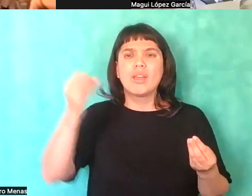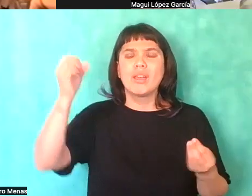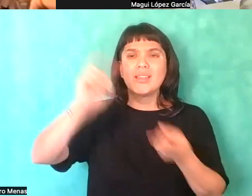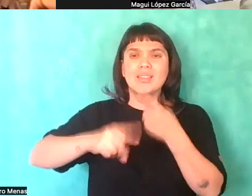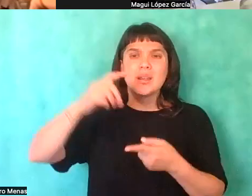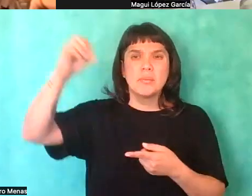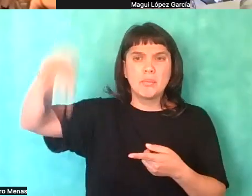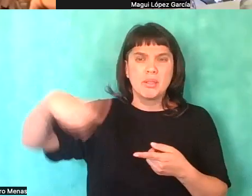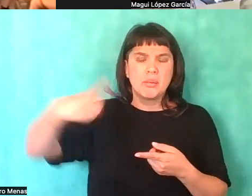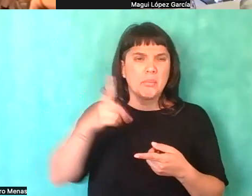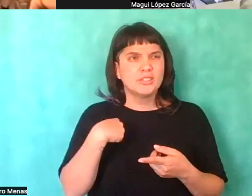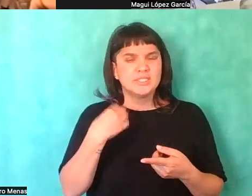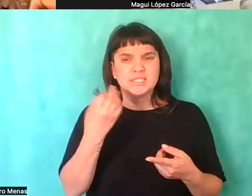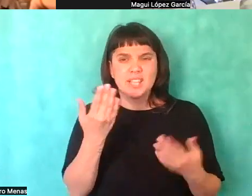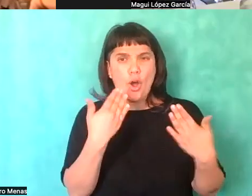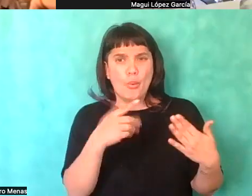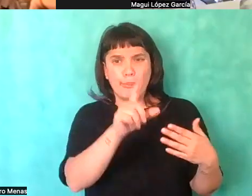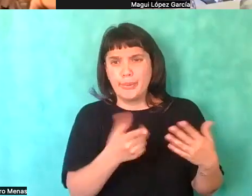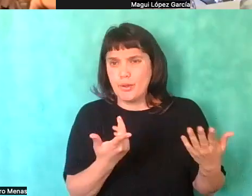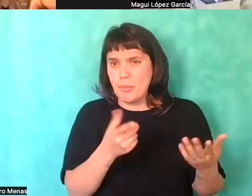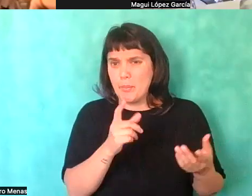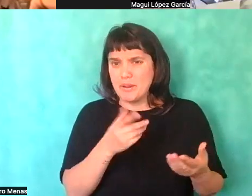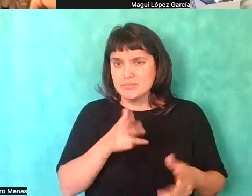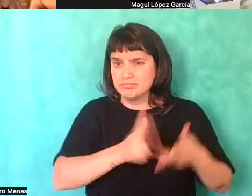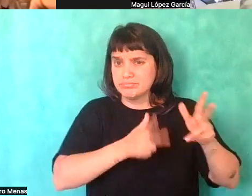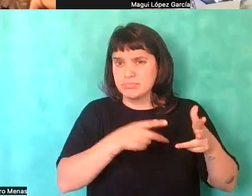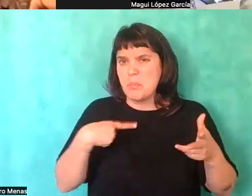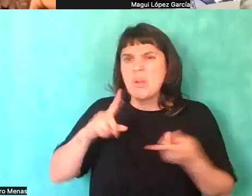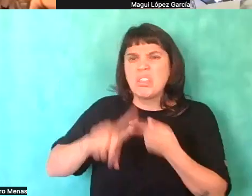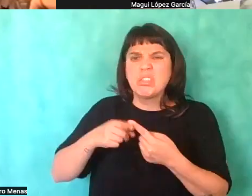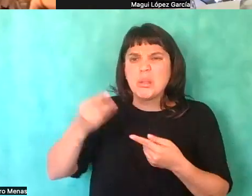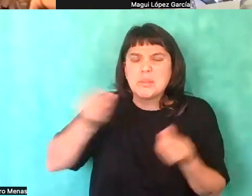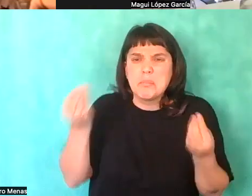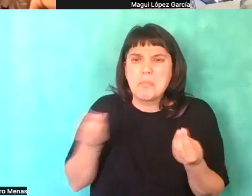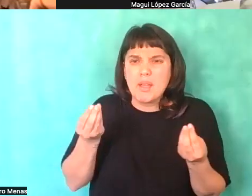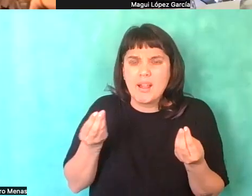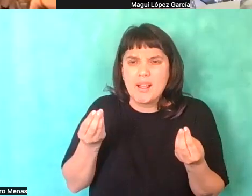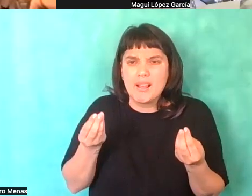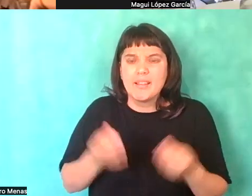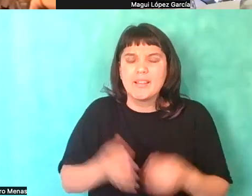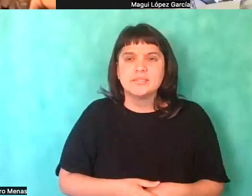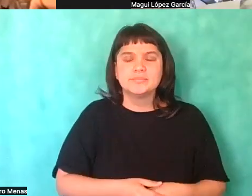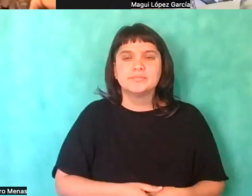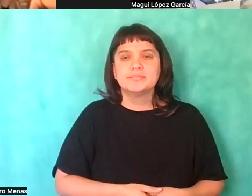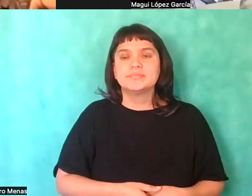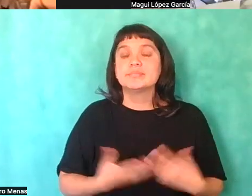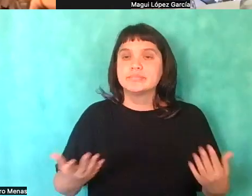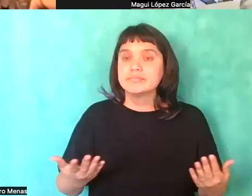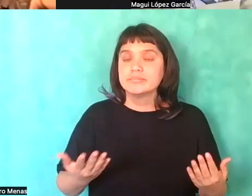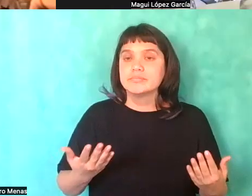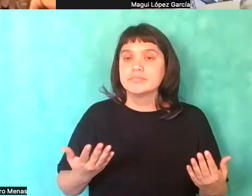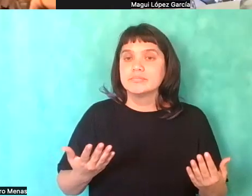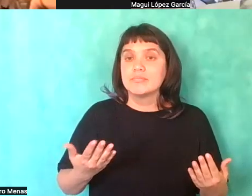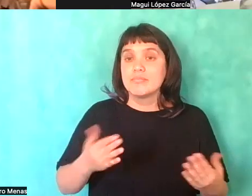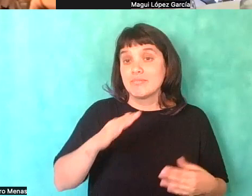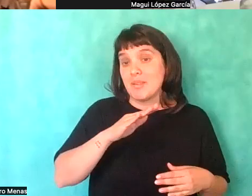está diciendo esta persona sorda. ¿Por qué el intérprete? ¿Por qué está interpretando? Sí, es claro lo que dice. Claro, porque, bueno, vos ya naciste,